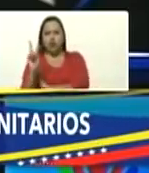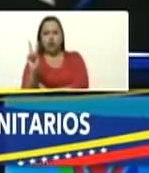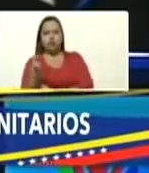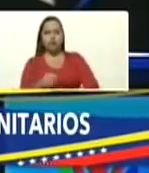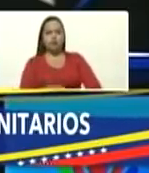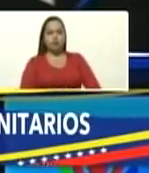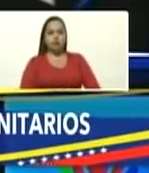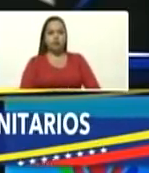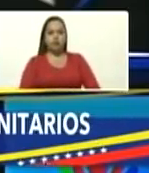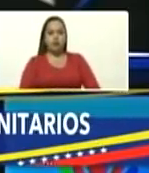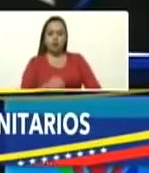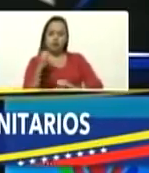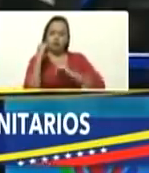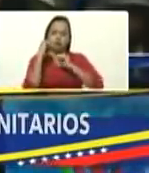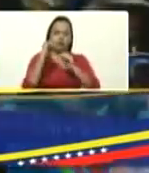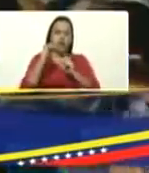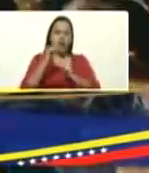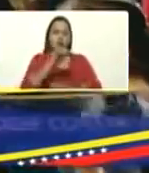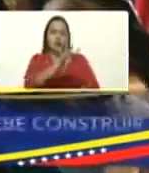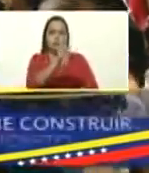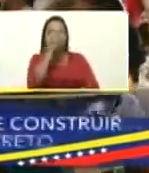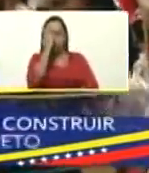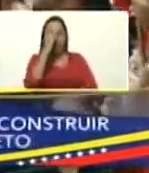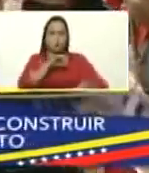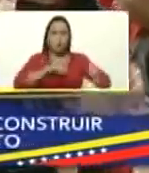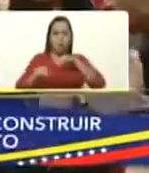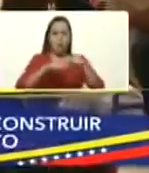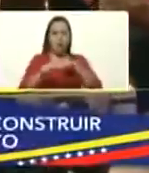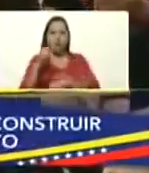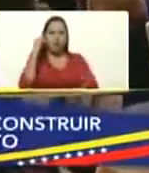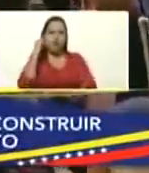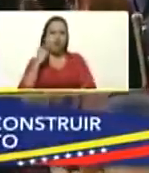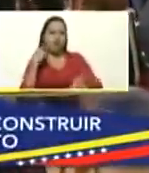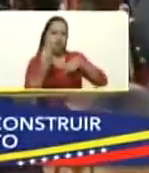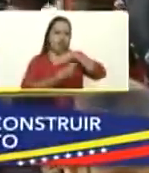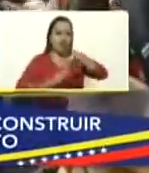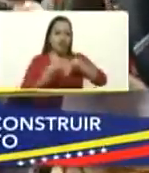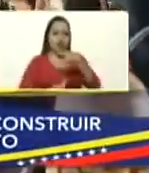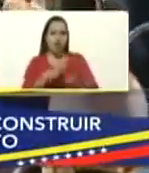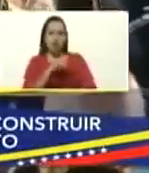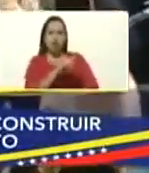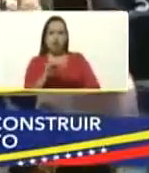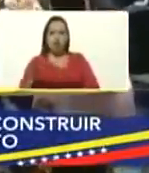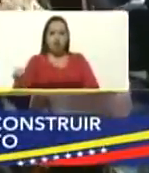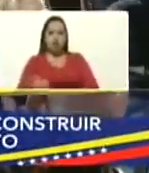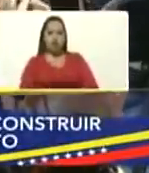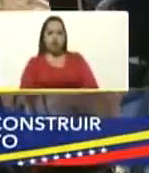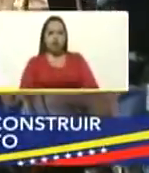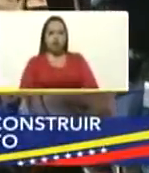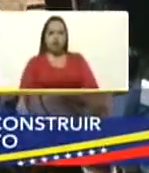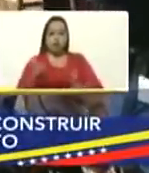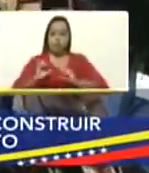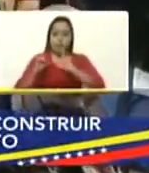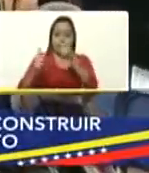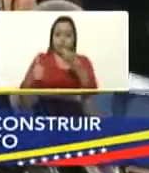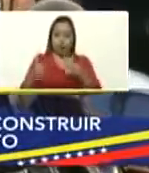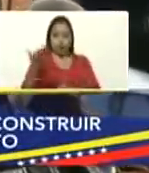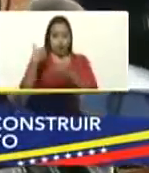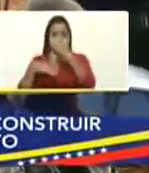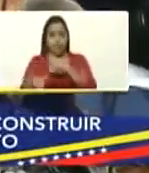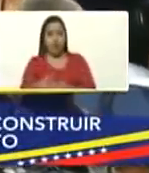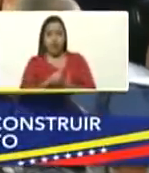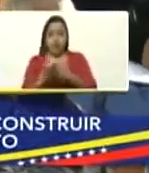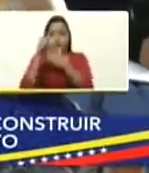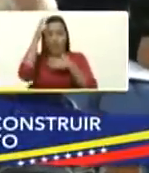el glorioso 4 de febrero del Movimiento Bolivariano Revolucionario 200, cuando nuestro comandante Chávez dijo por